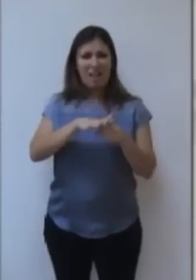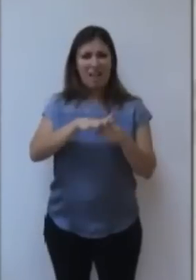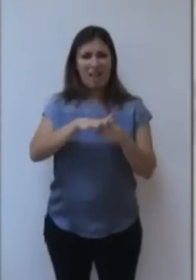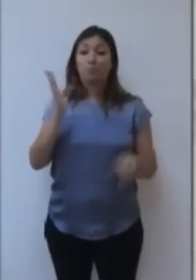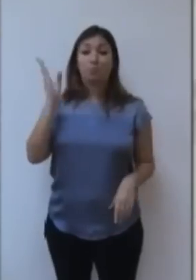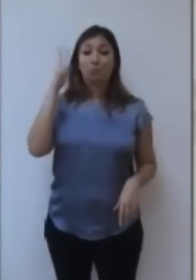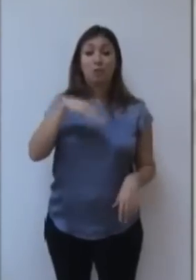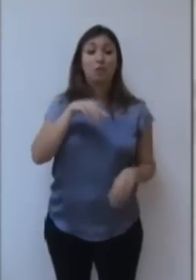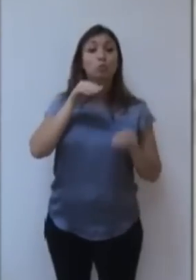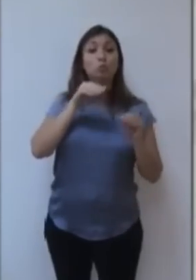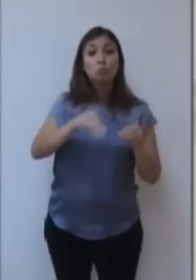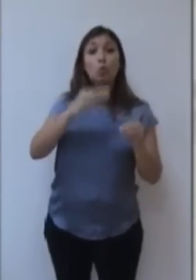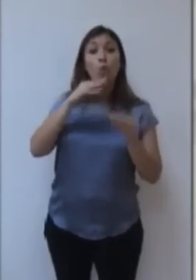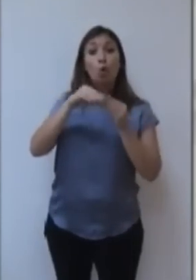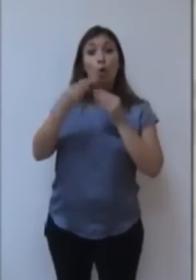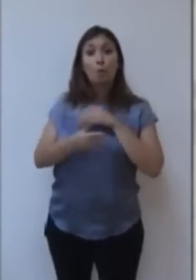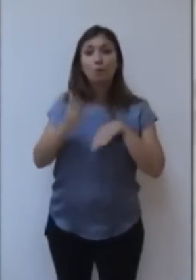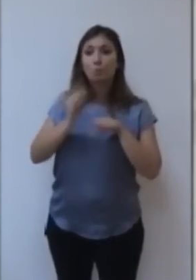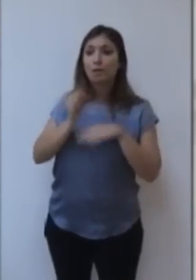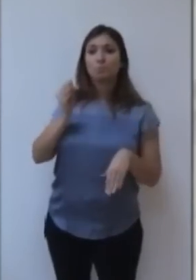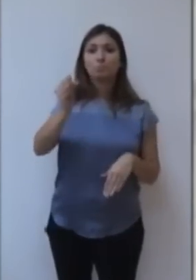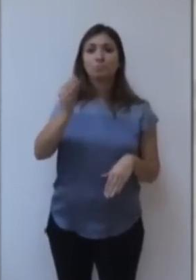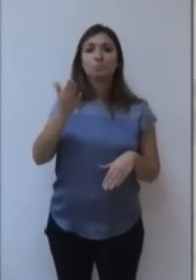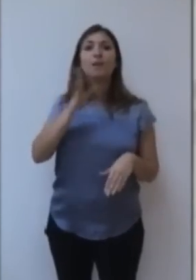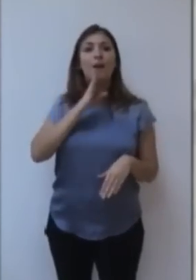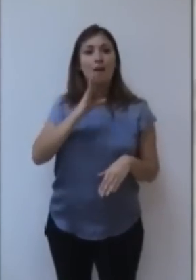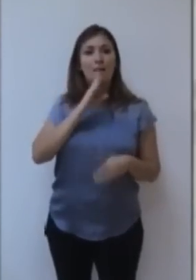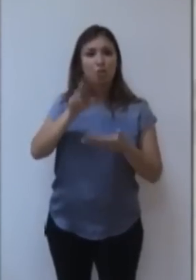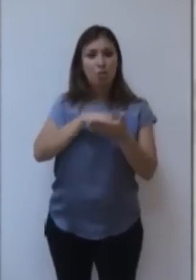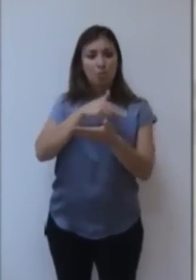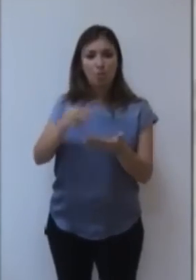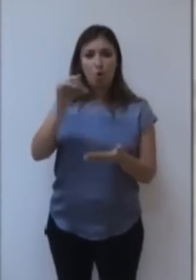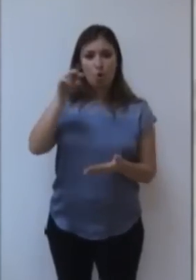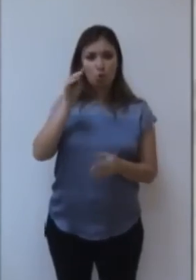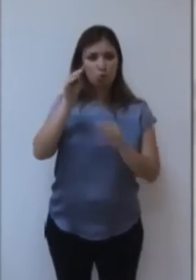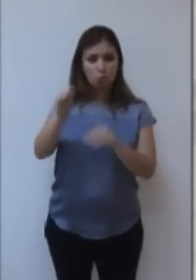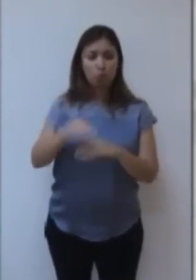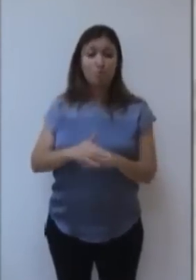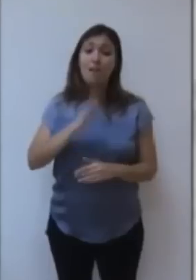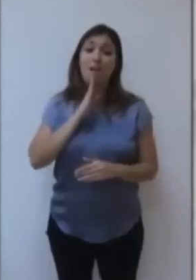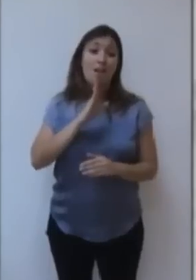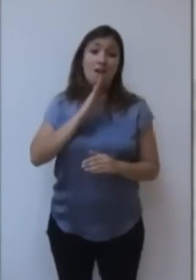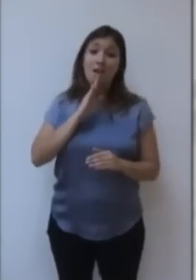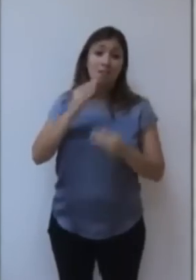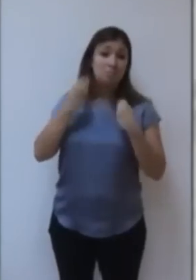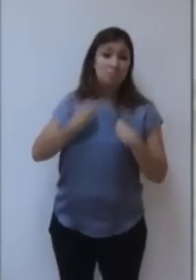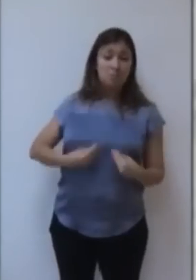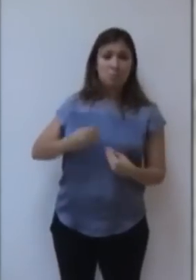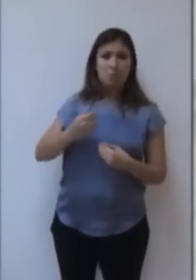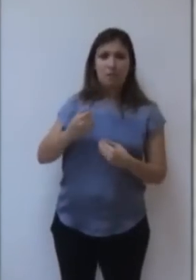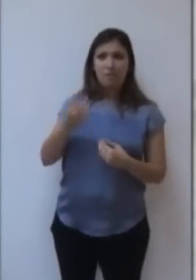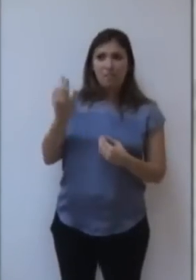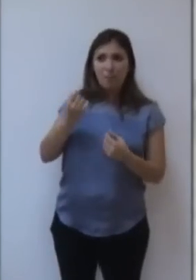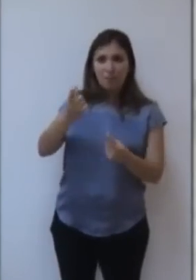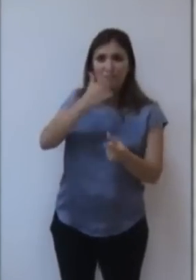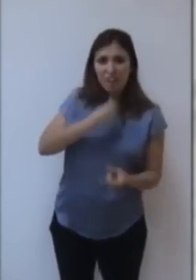el documento que han elegido para tenerlo archivado es este, ¿no? Y no otro. Y vuelvo un poco a lo de antes, ¿es que no debería ser todo fácil o es